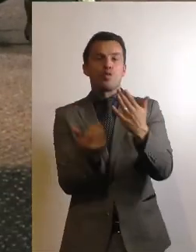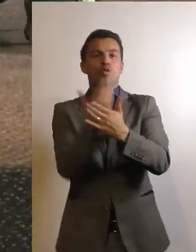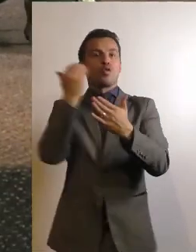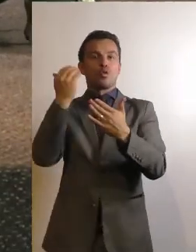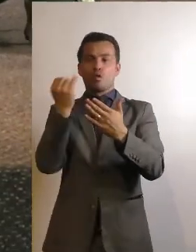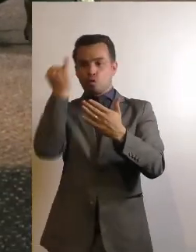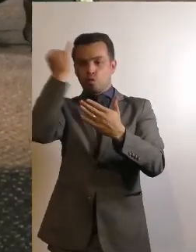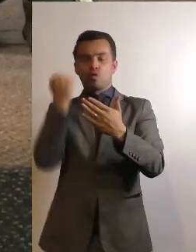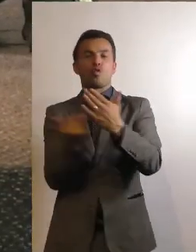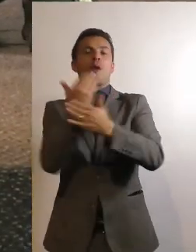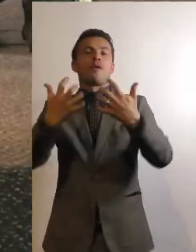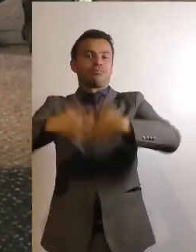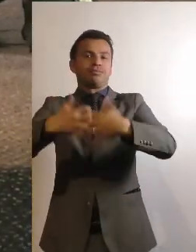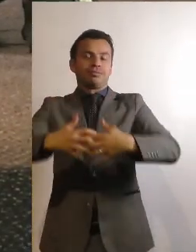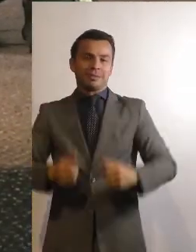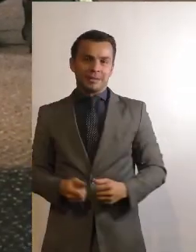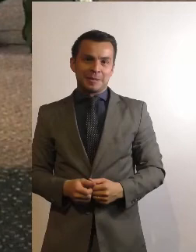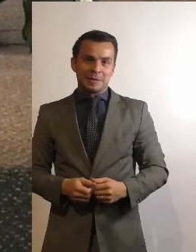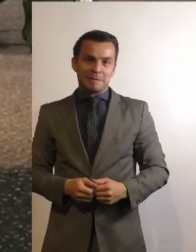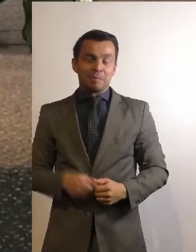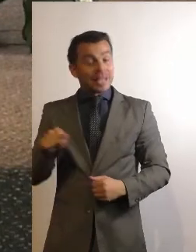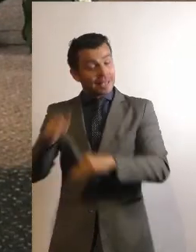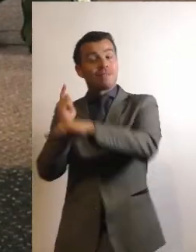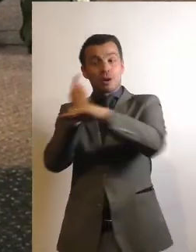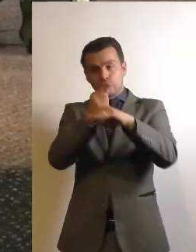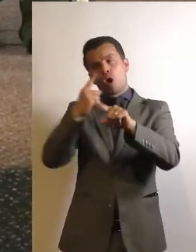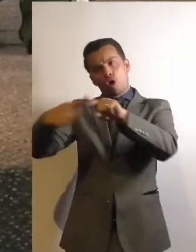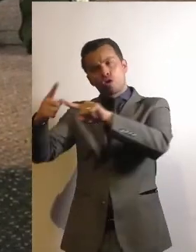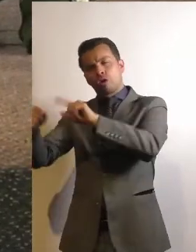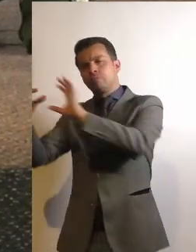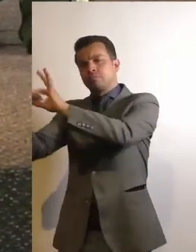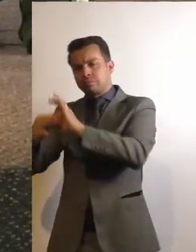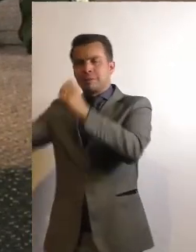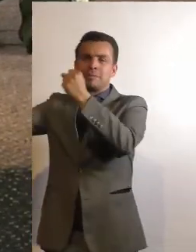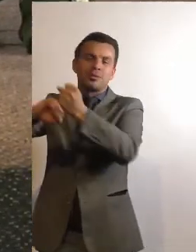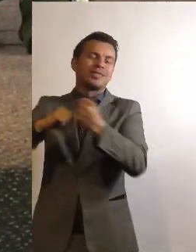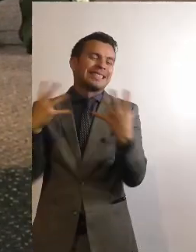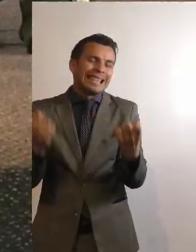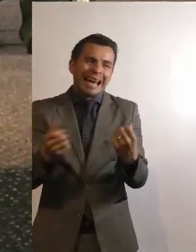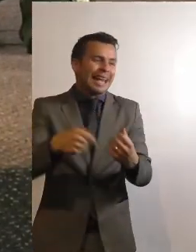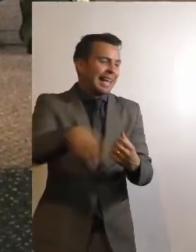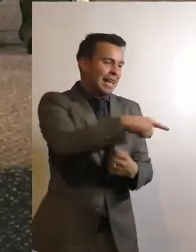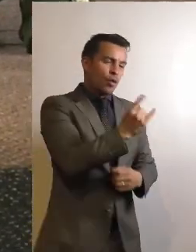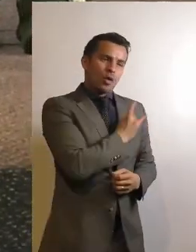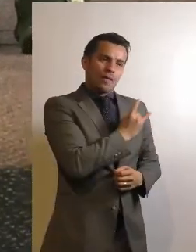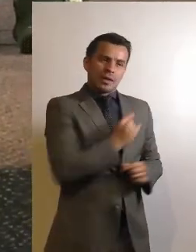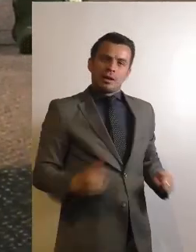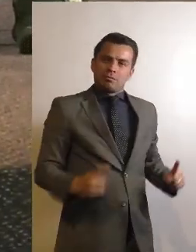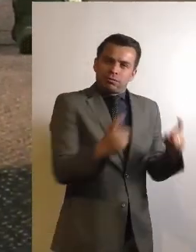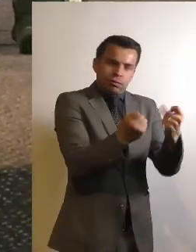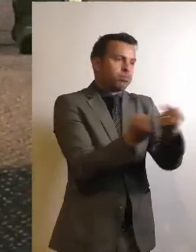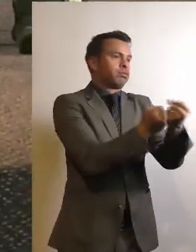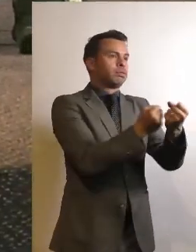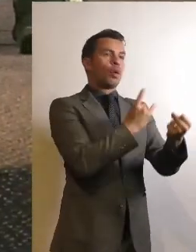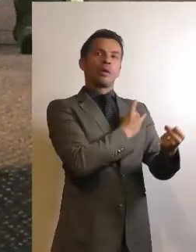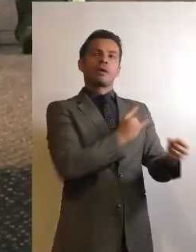con quienes trabajamos de manera articulada para poder fortalecer el emprendimiento de nuestra universidad y del país.